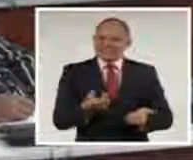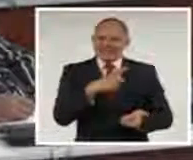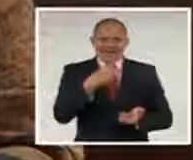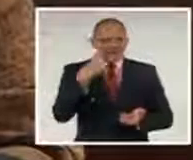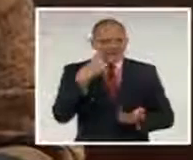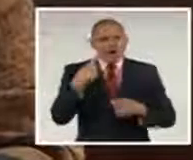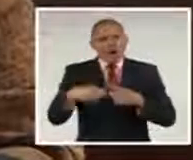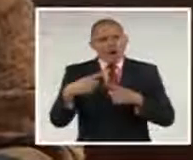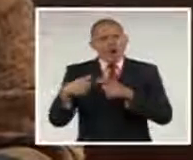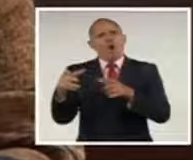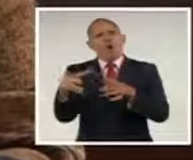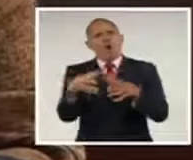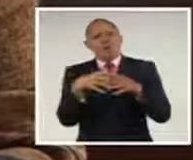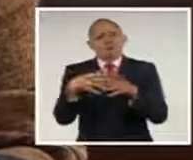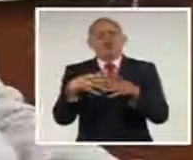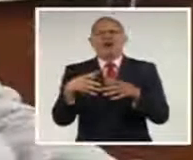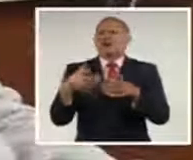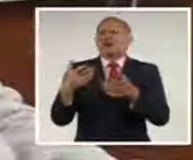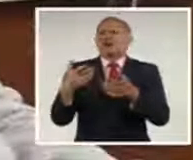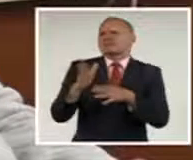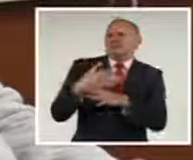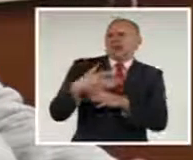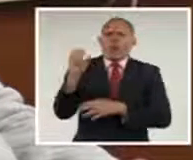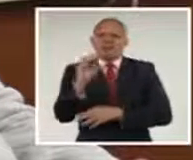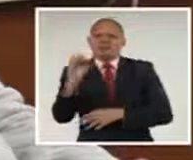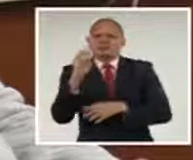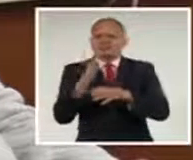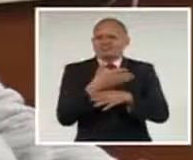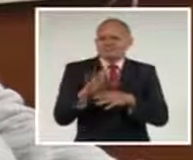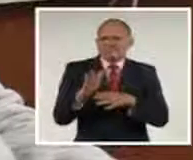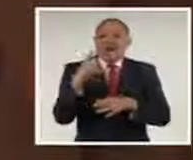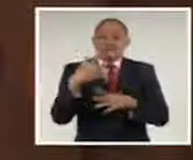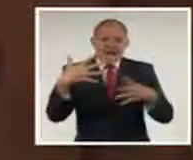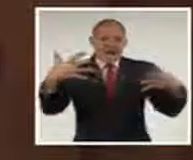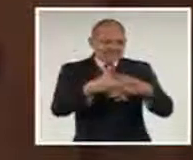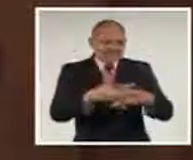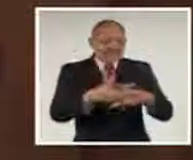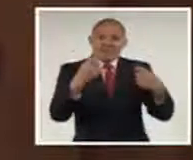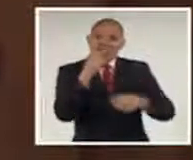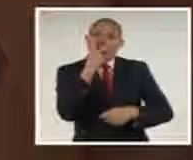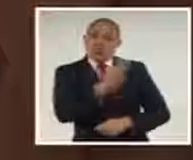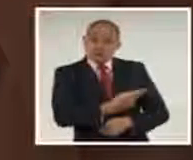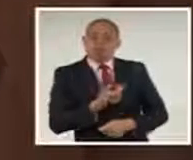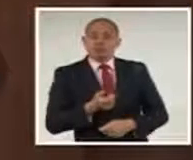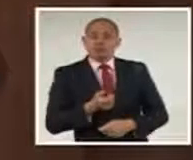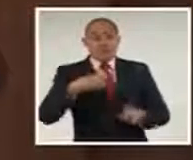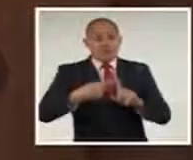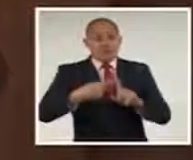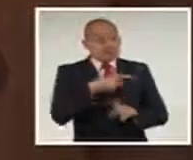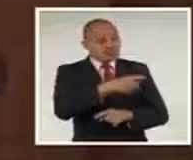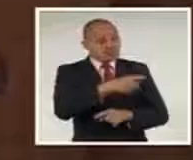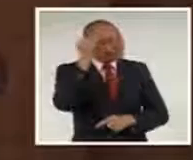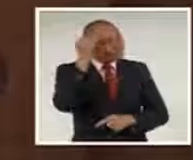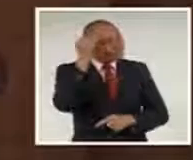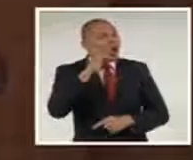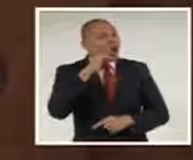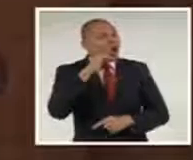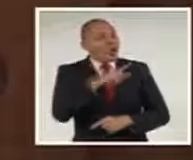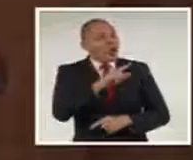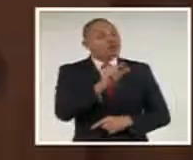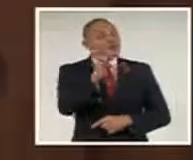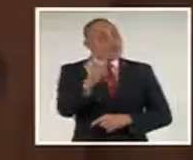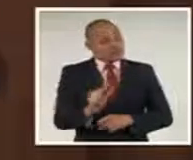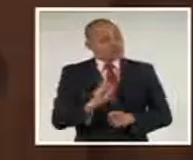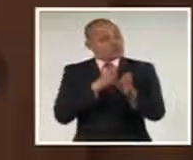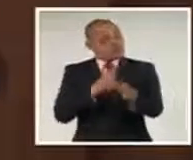formales, cómo fomentar y fortalecer esa responsabilidad ciudadana. Y todo eso pasa también por el